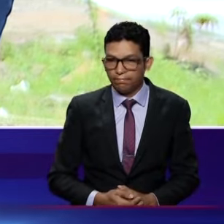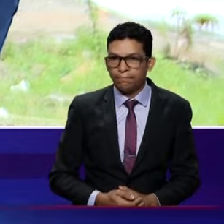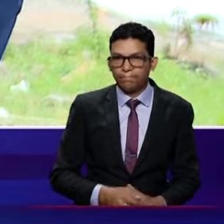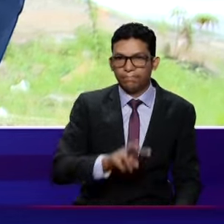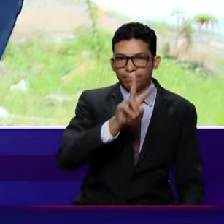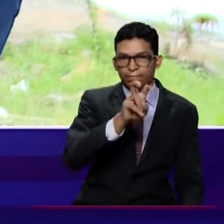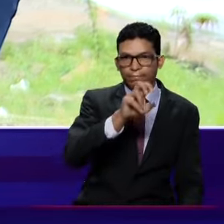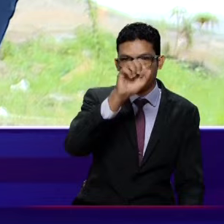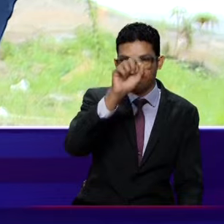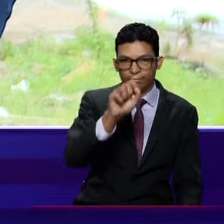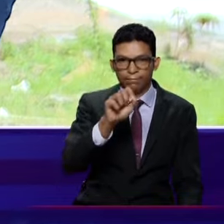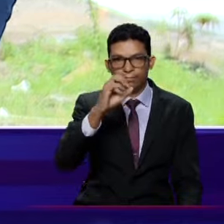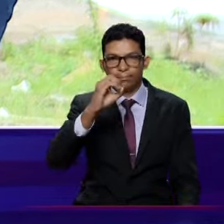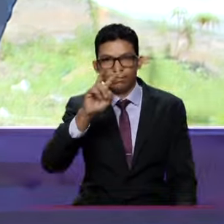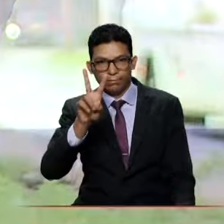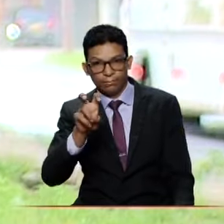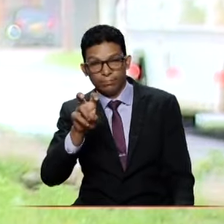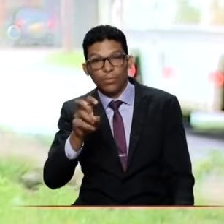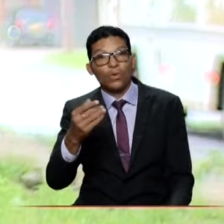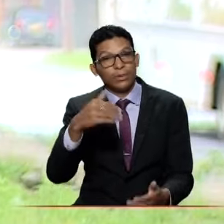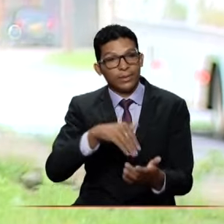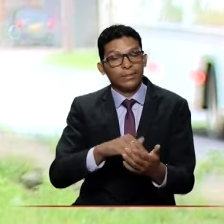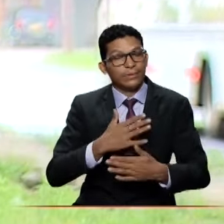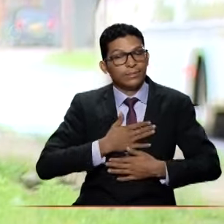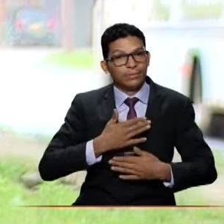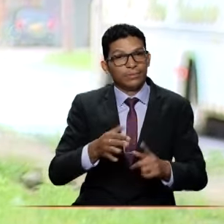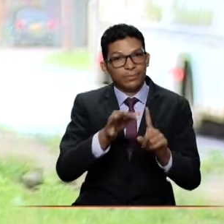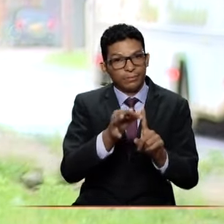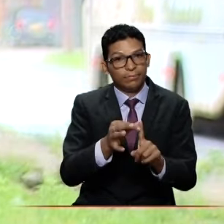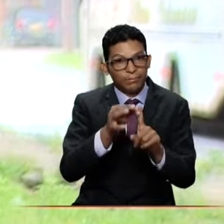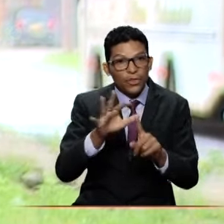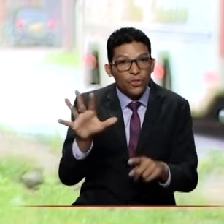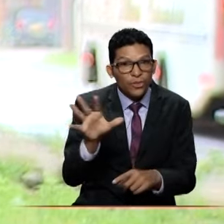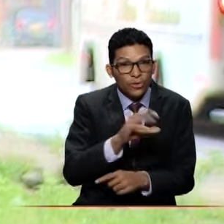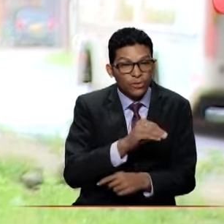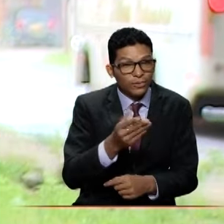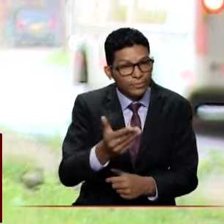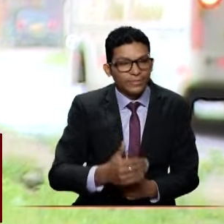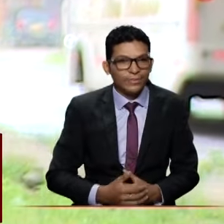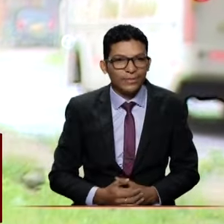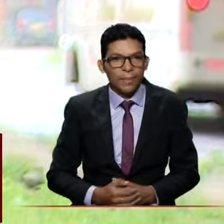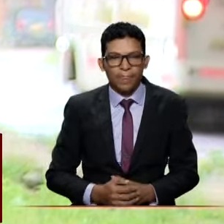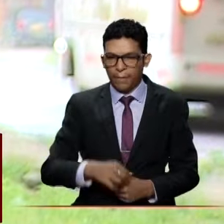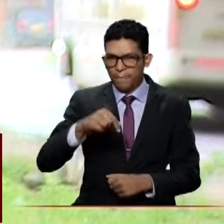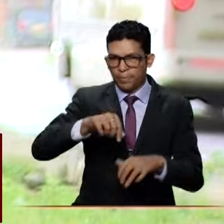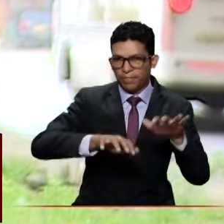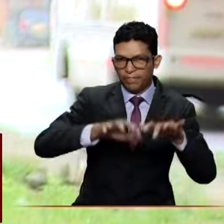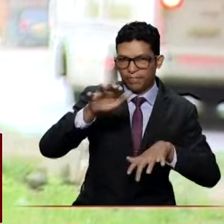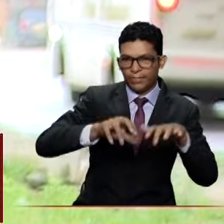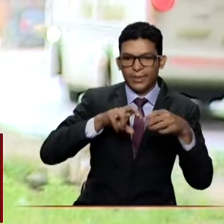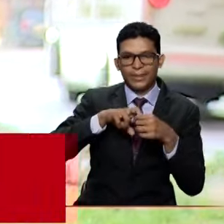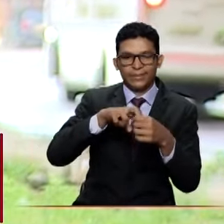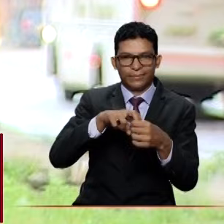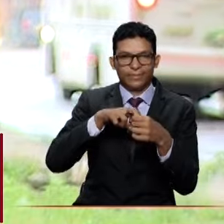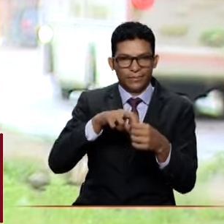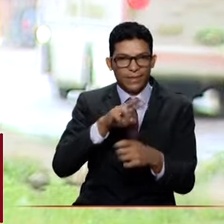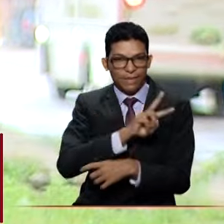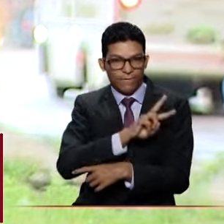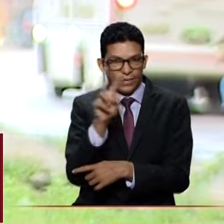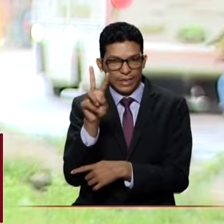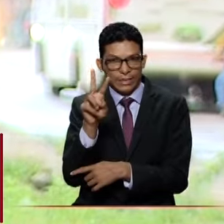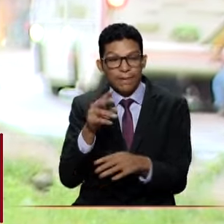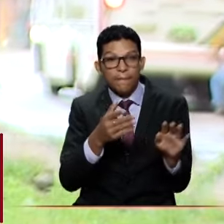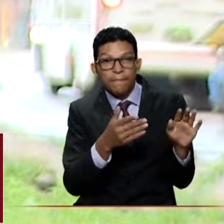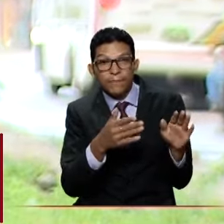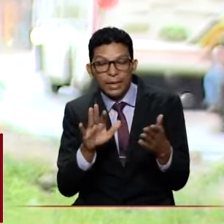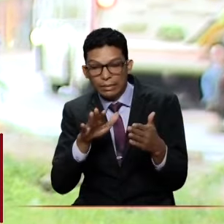7:07 de la mañana, Gigi, audiencia, nuevamente, saludo especial para todos ustedes. Pues el secretario de Movilidad del Valle del Cauca anunció este plan de desvíos